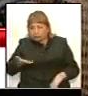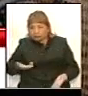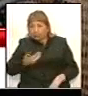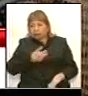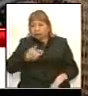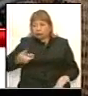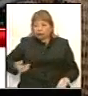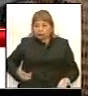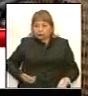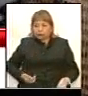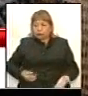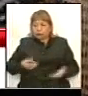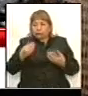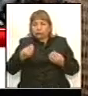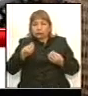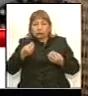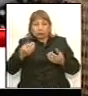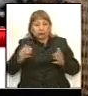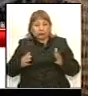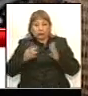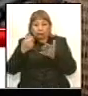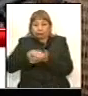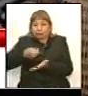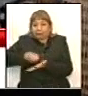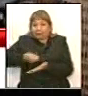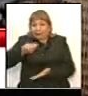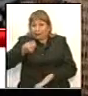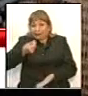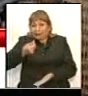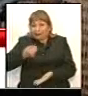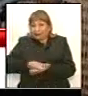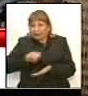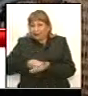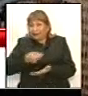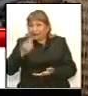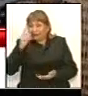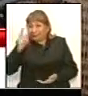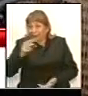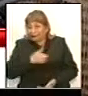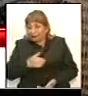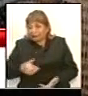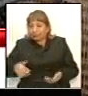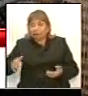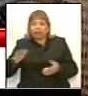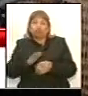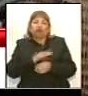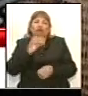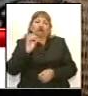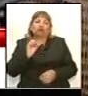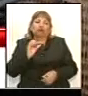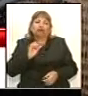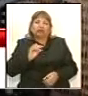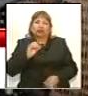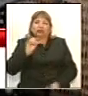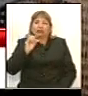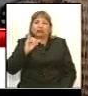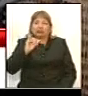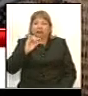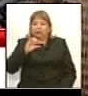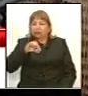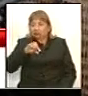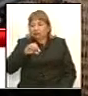de la República porque las escalas remunerativas que se tienen en el país son deficientes. Con el IGP, el